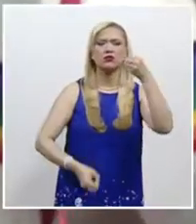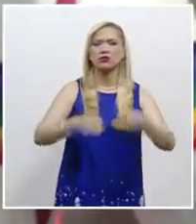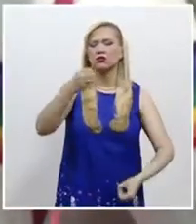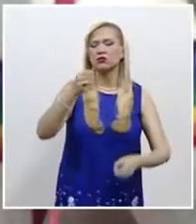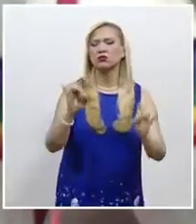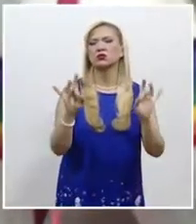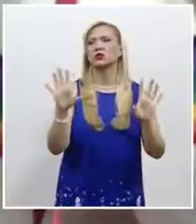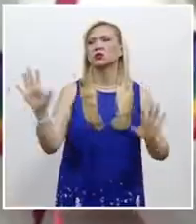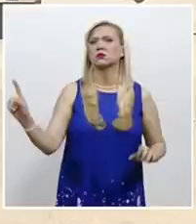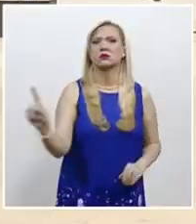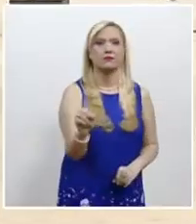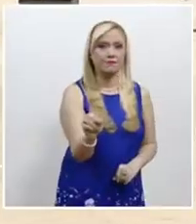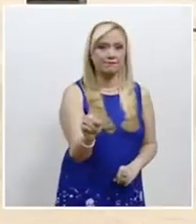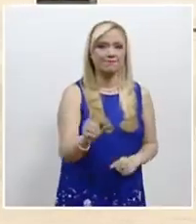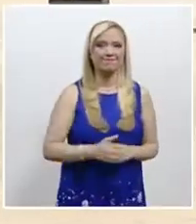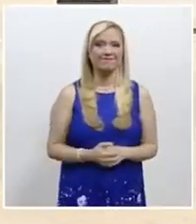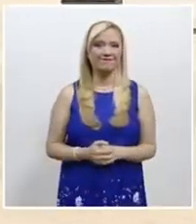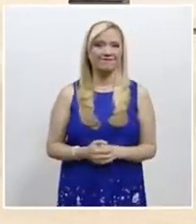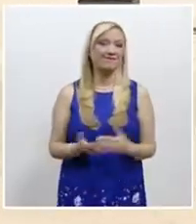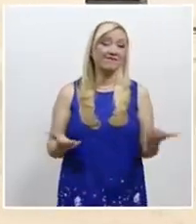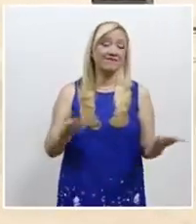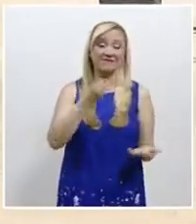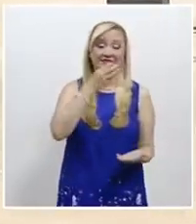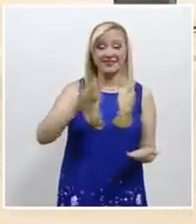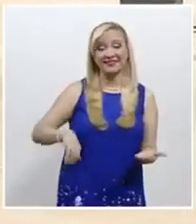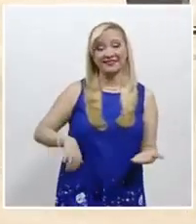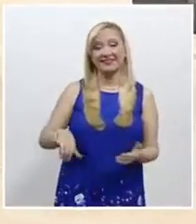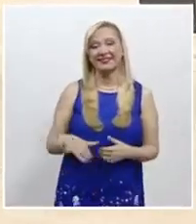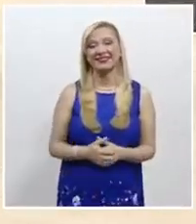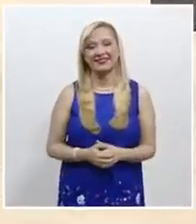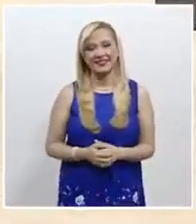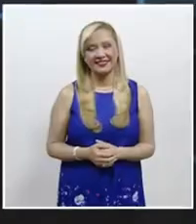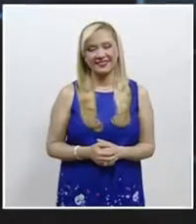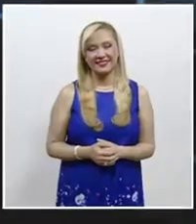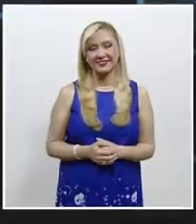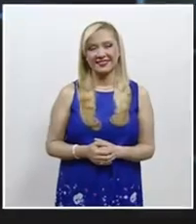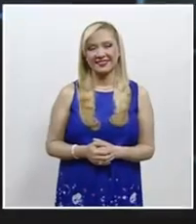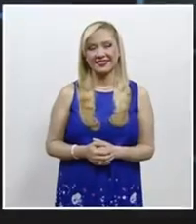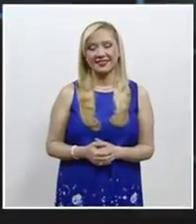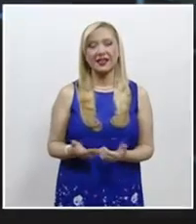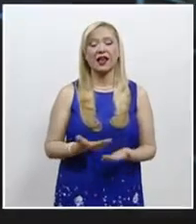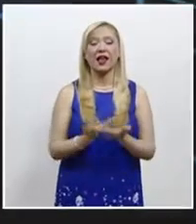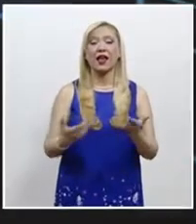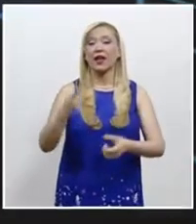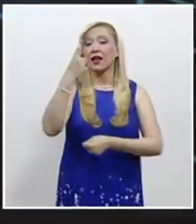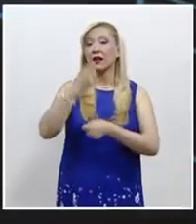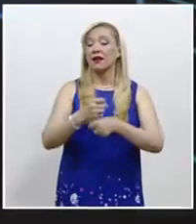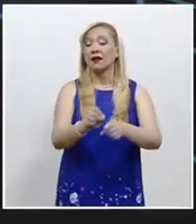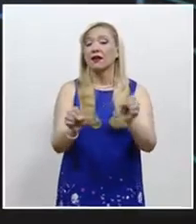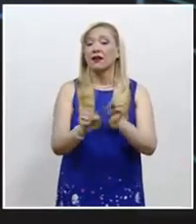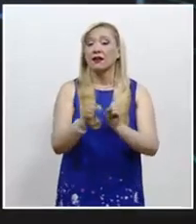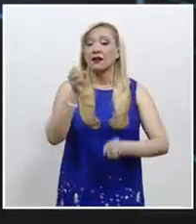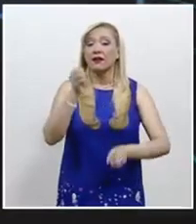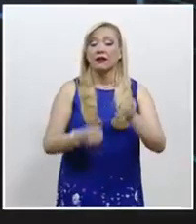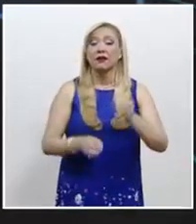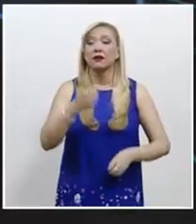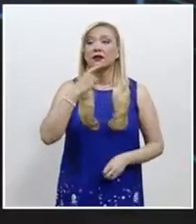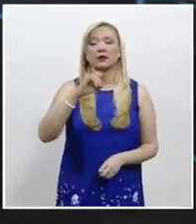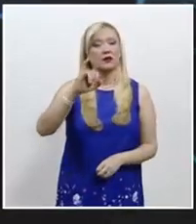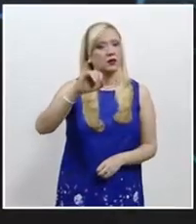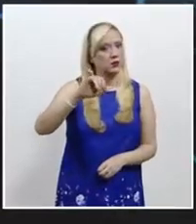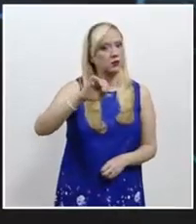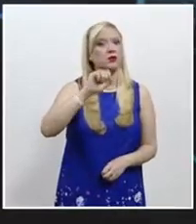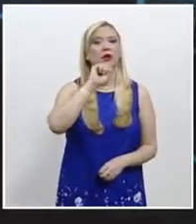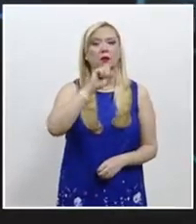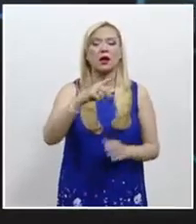que participen. Poder Informativo, Mario López Peña. La primera sala también determinó que el requisito